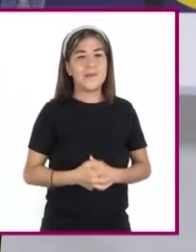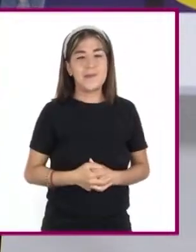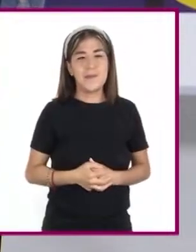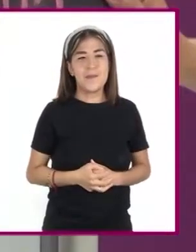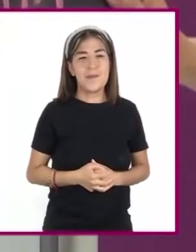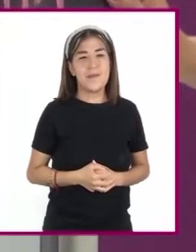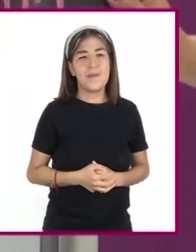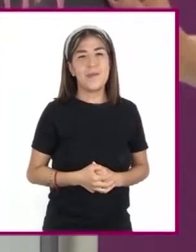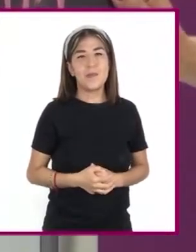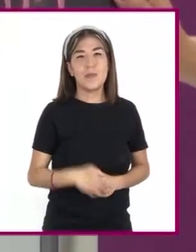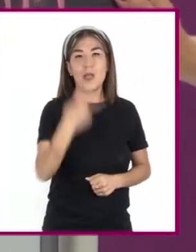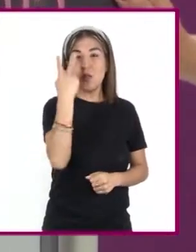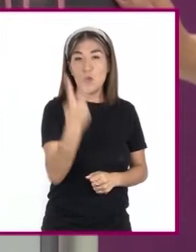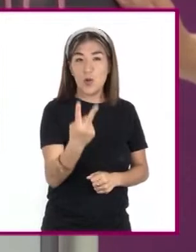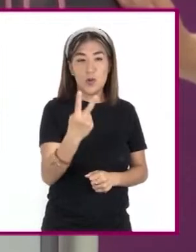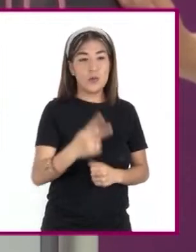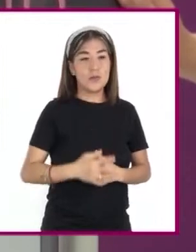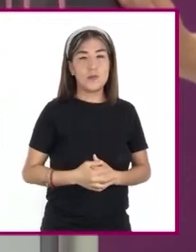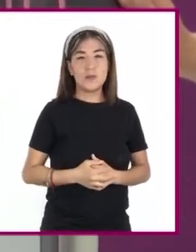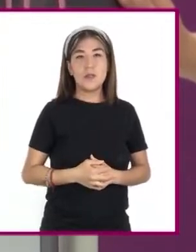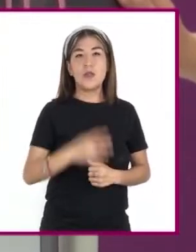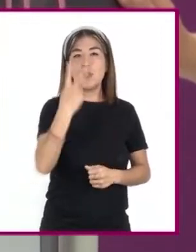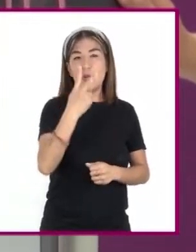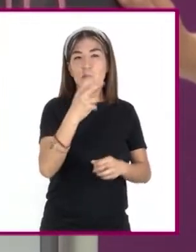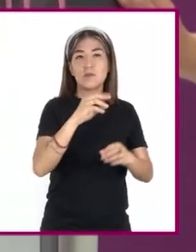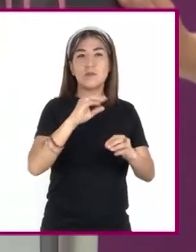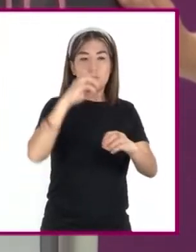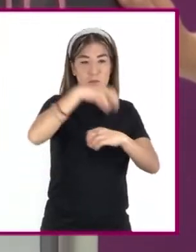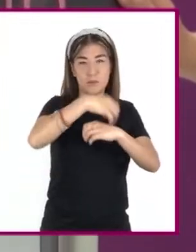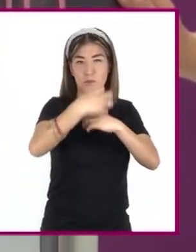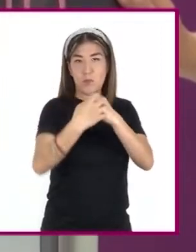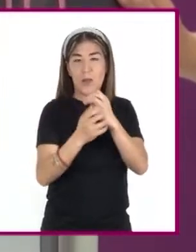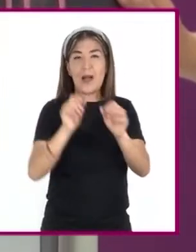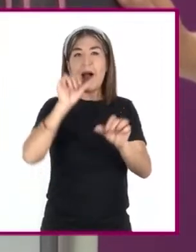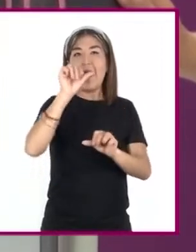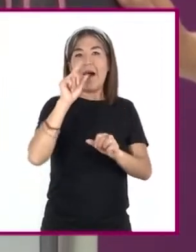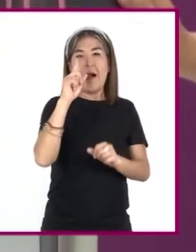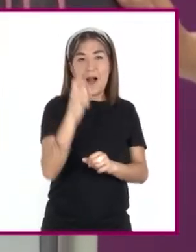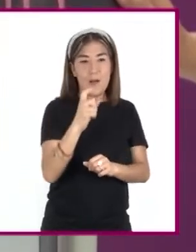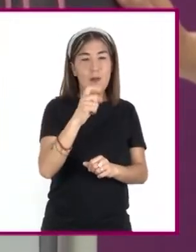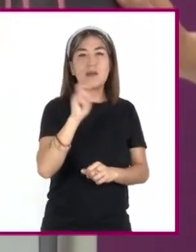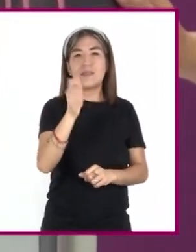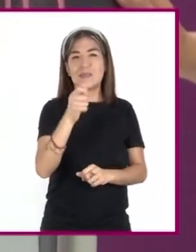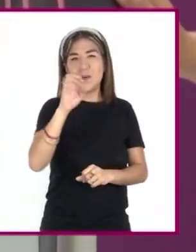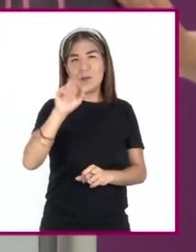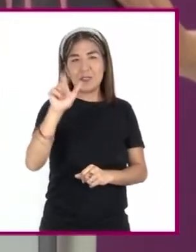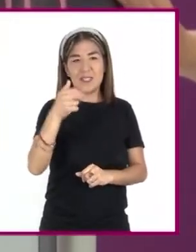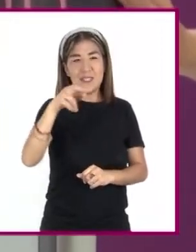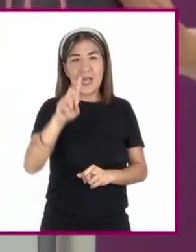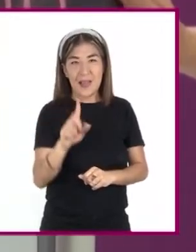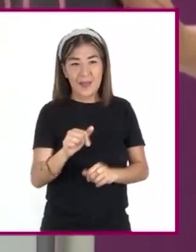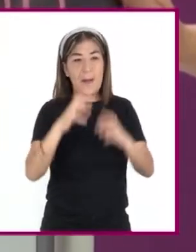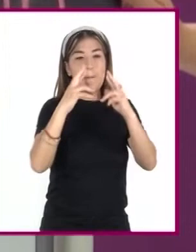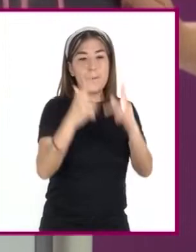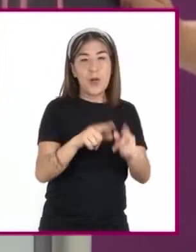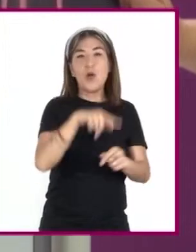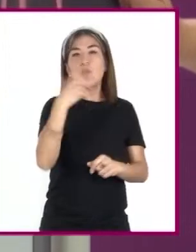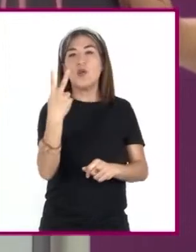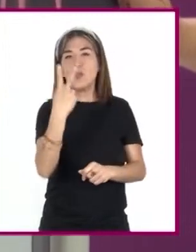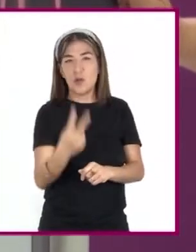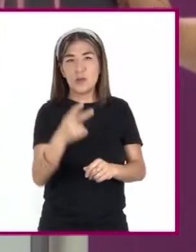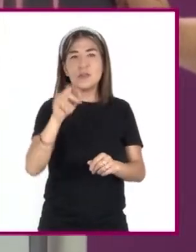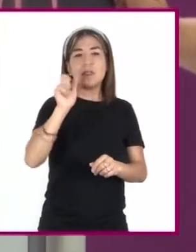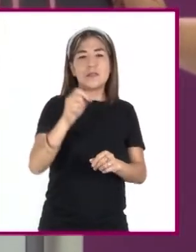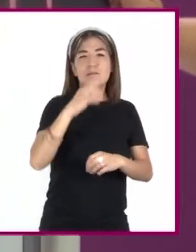así: 2 moléculas de agua oxigenada líquida se descomponen en 2 moléculas de agua